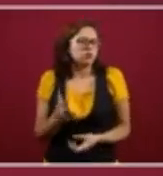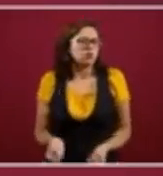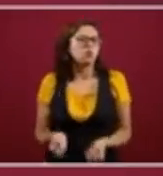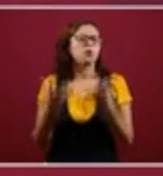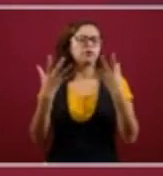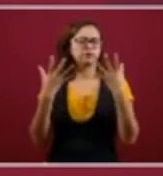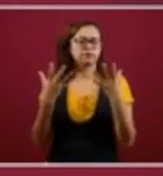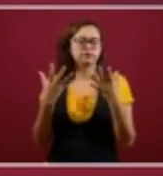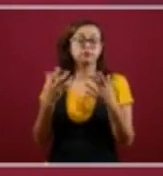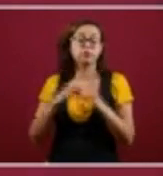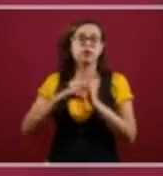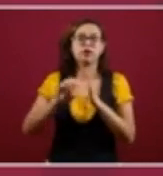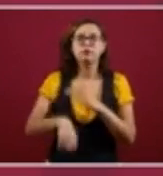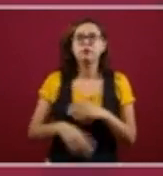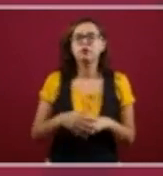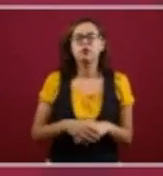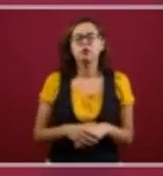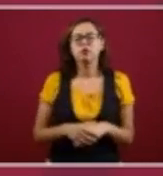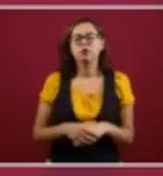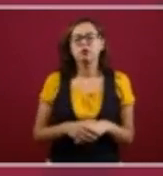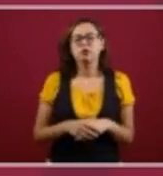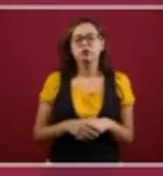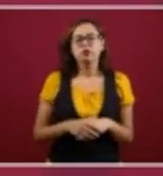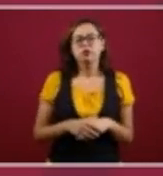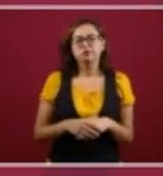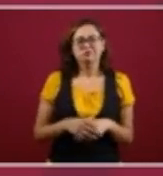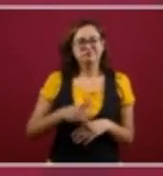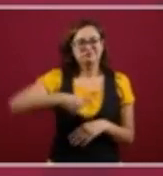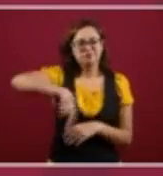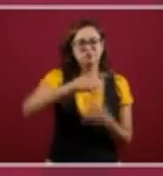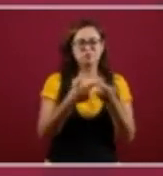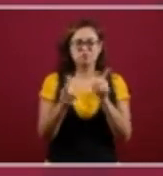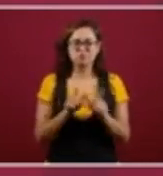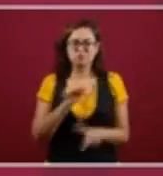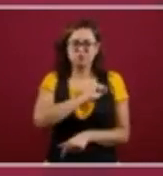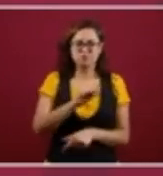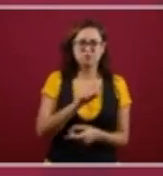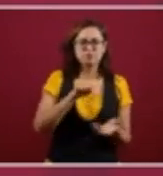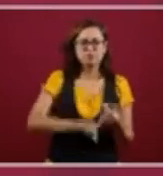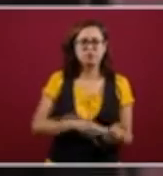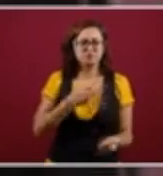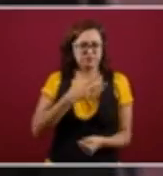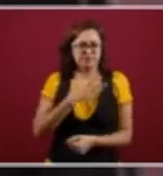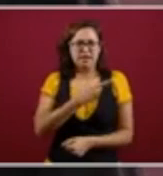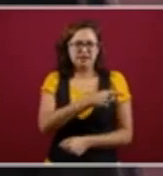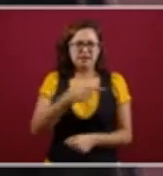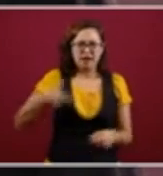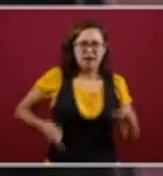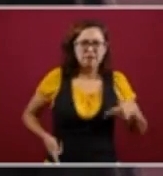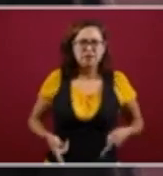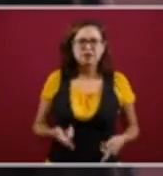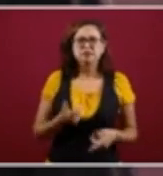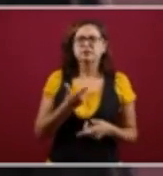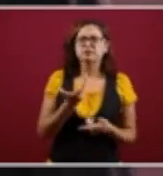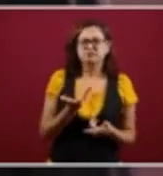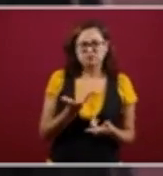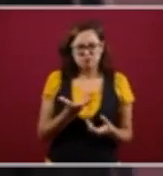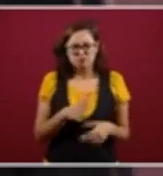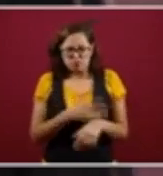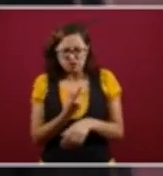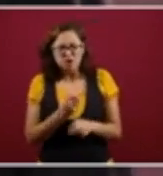que están en manos de la delincuencia, y qué